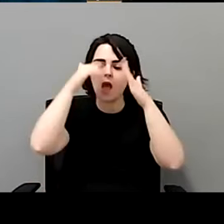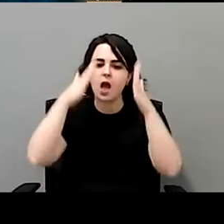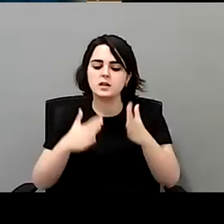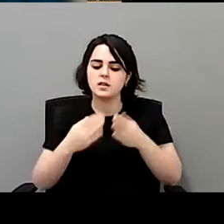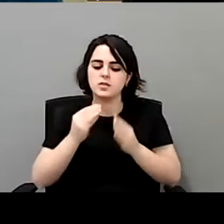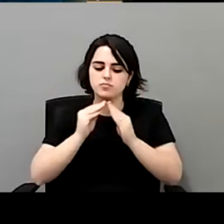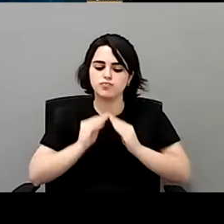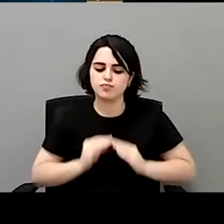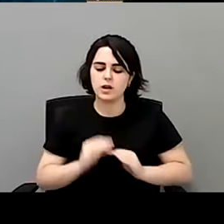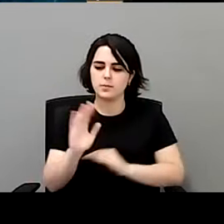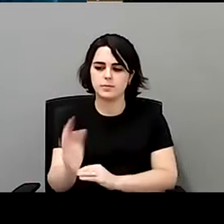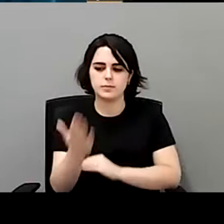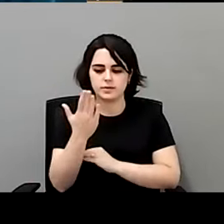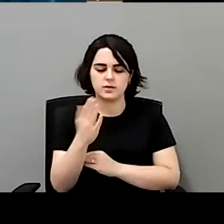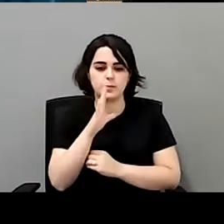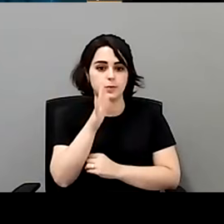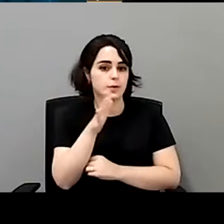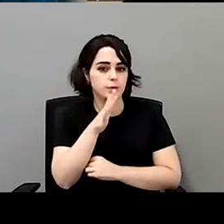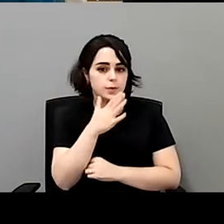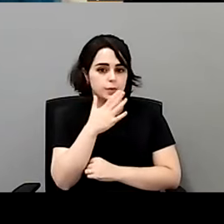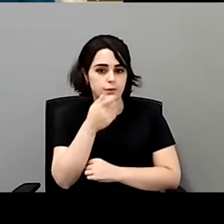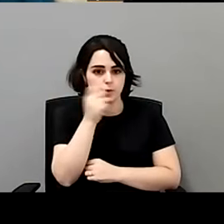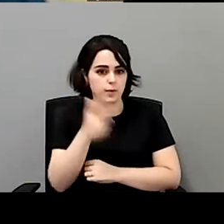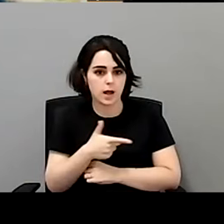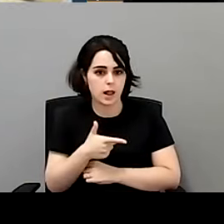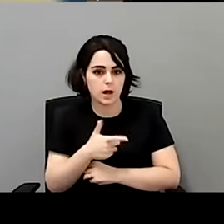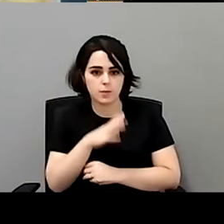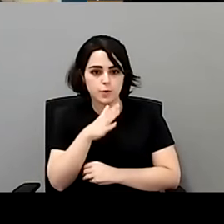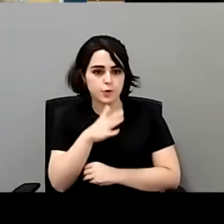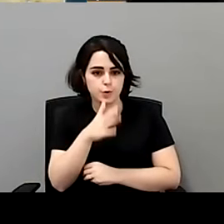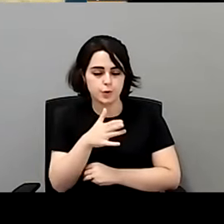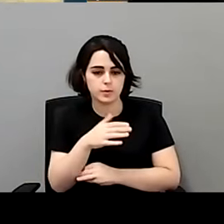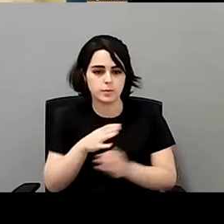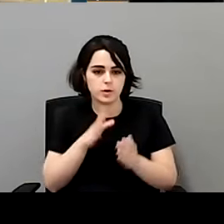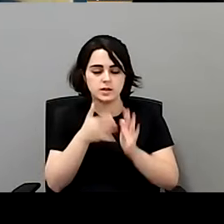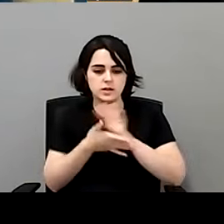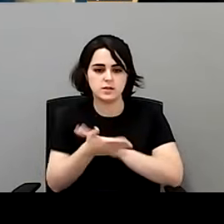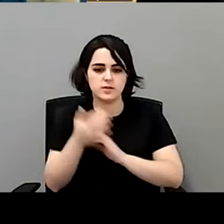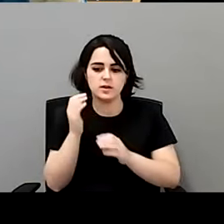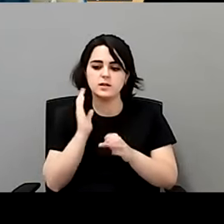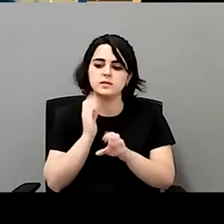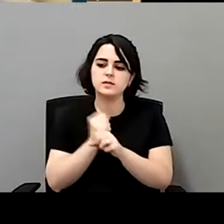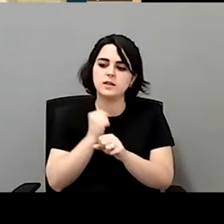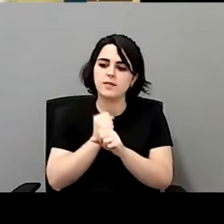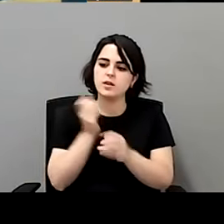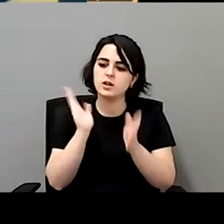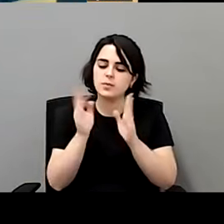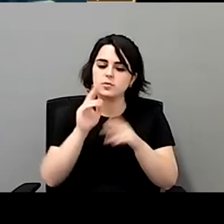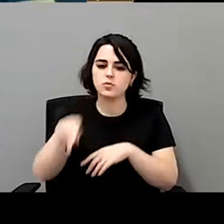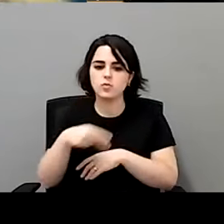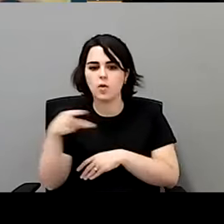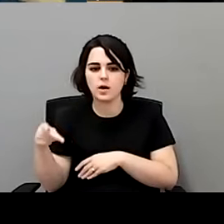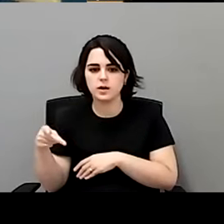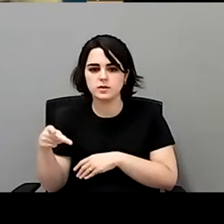individual. ¿Por qué? No es un trabajo terapéutico ni es una